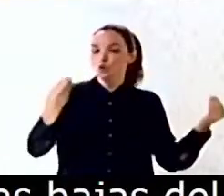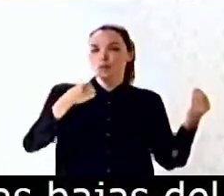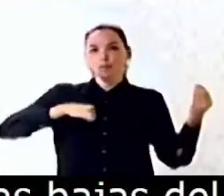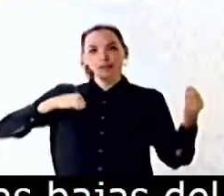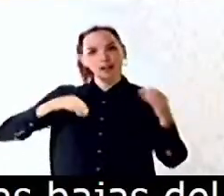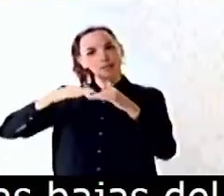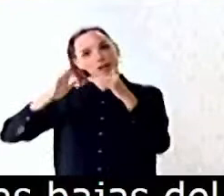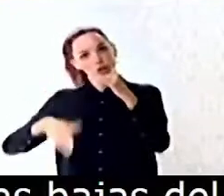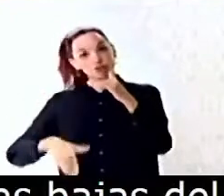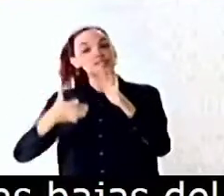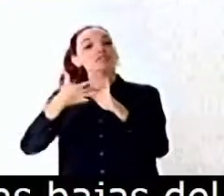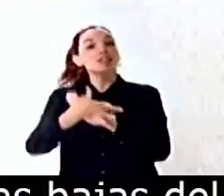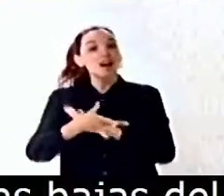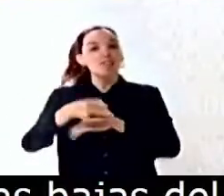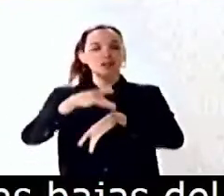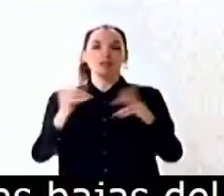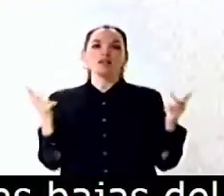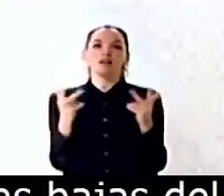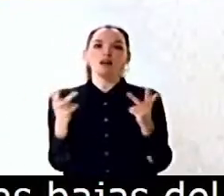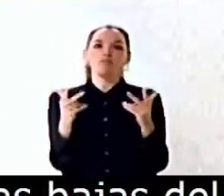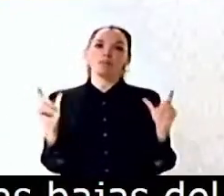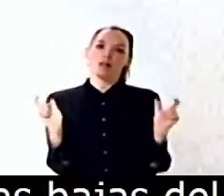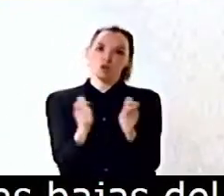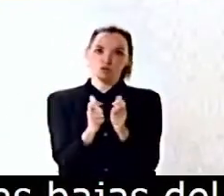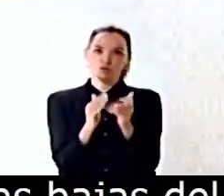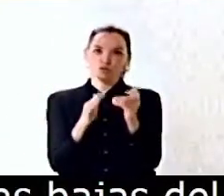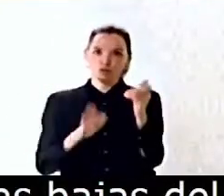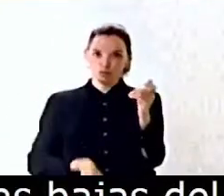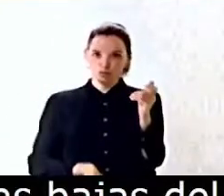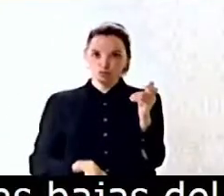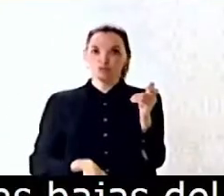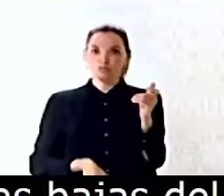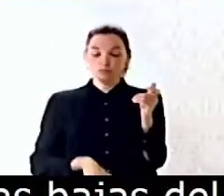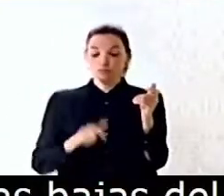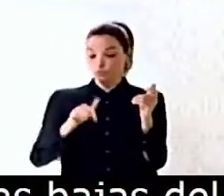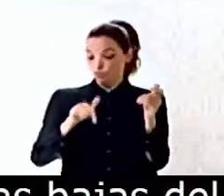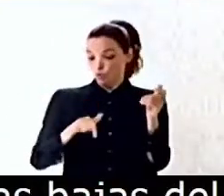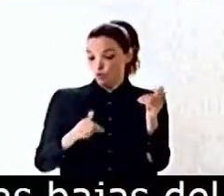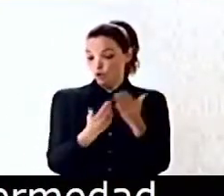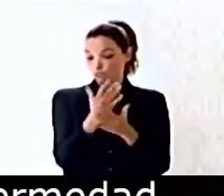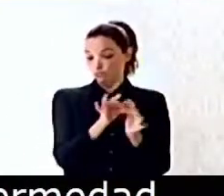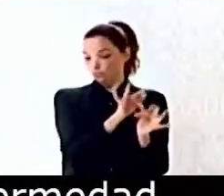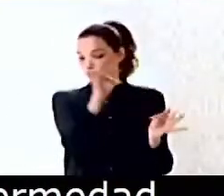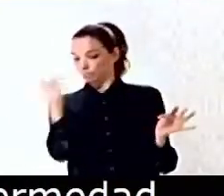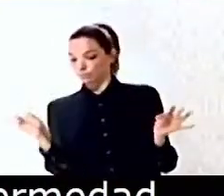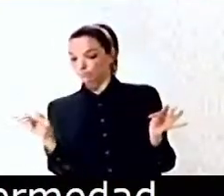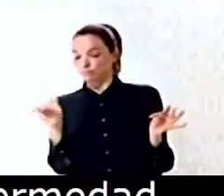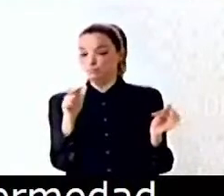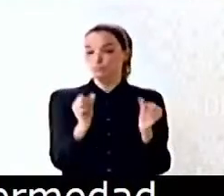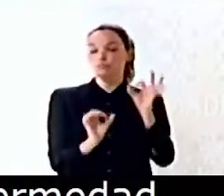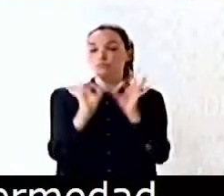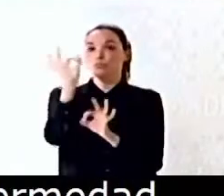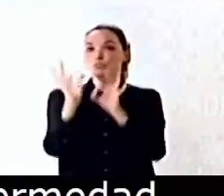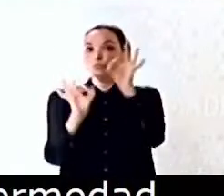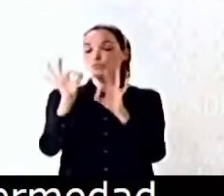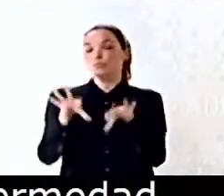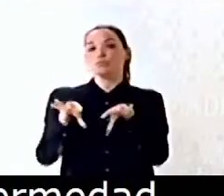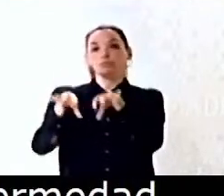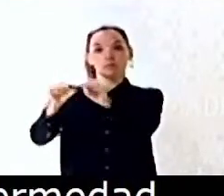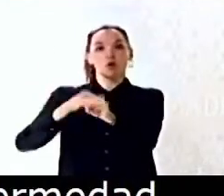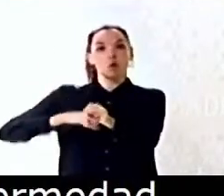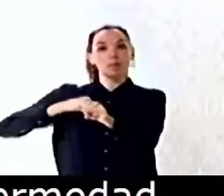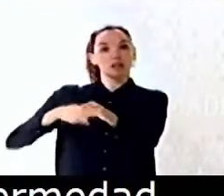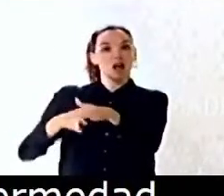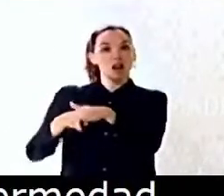tenido menos enfermedad grave. De hecho, en el día de hoy, la tasa de ocupación